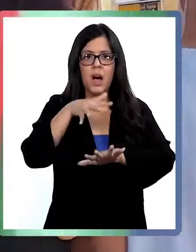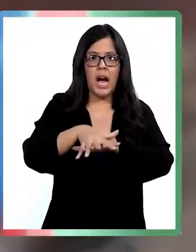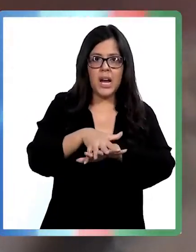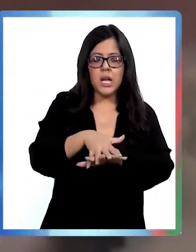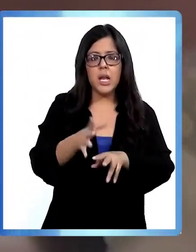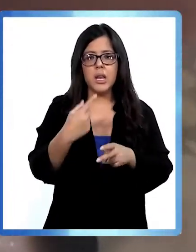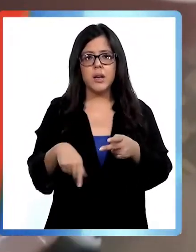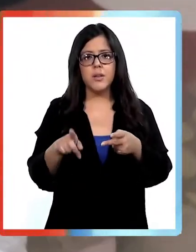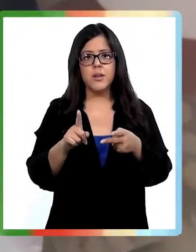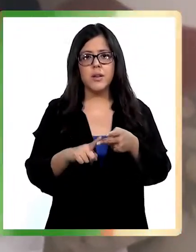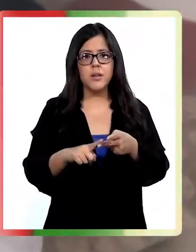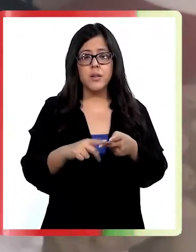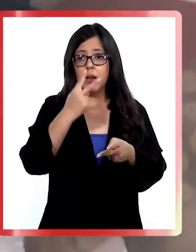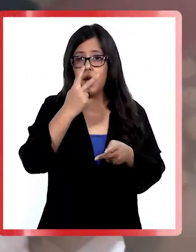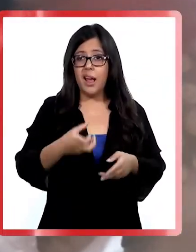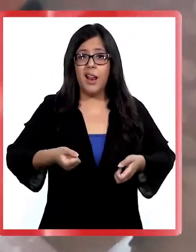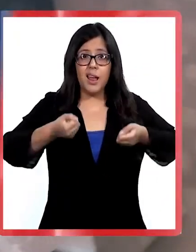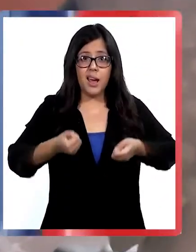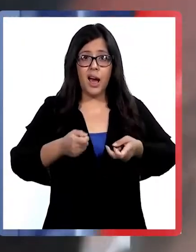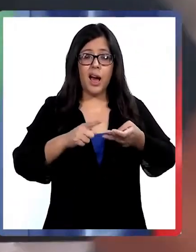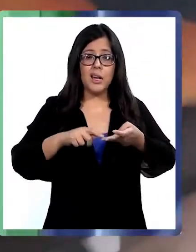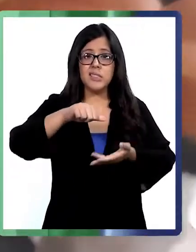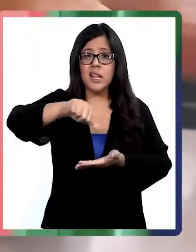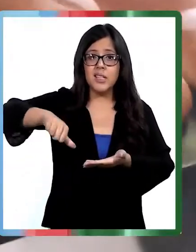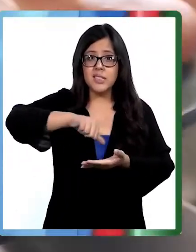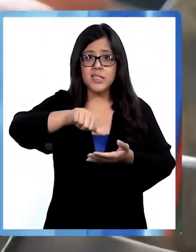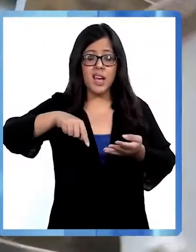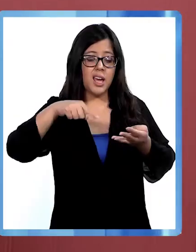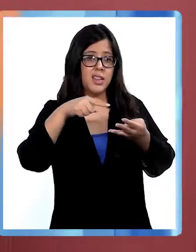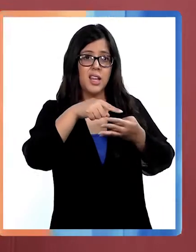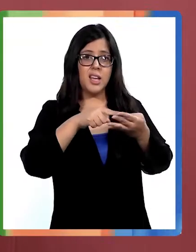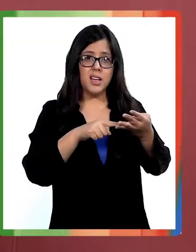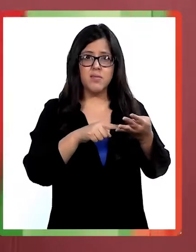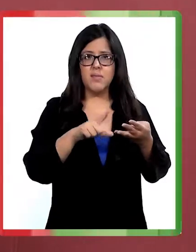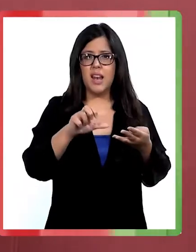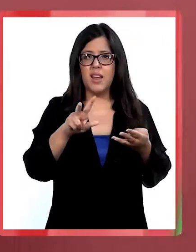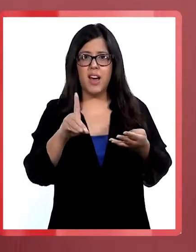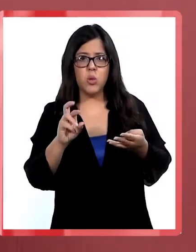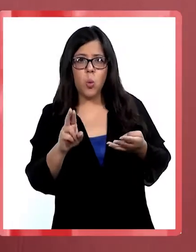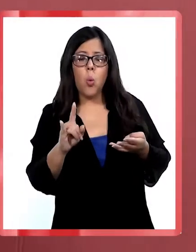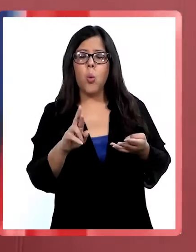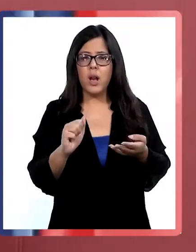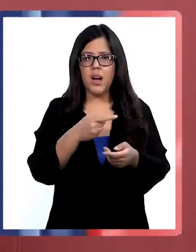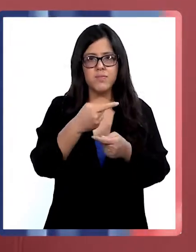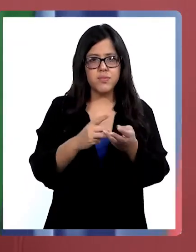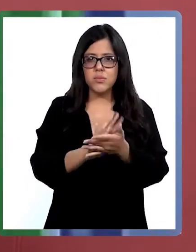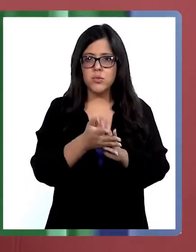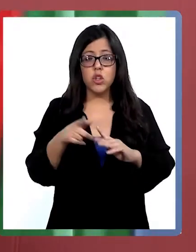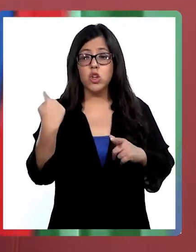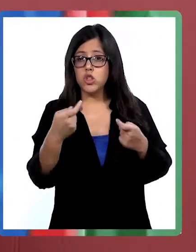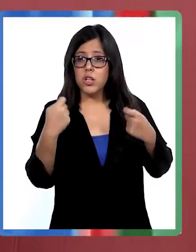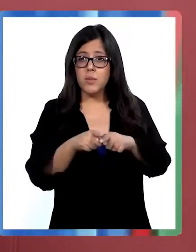la harina, ha subido el gas, el aceite, la manteca, la levadura, todo, la verdad que ha subido.